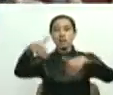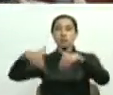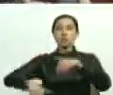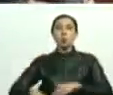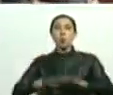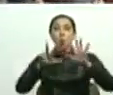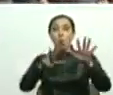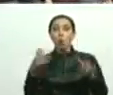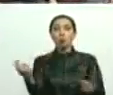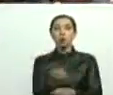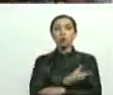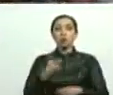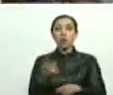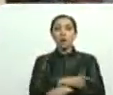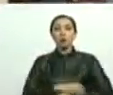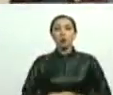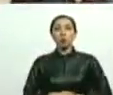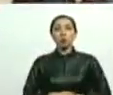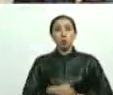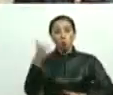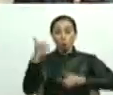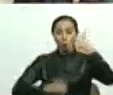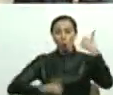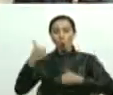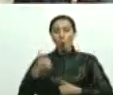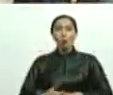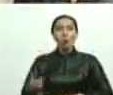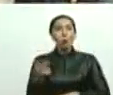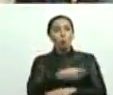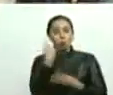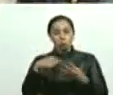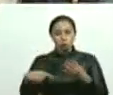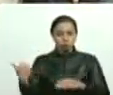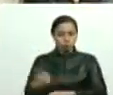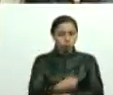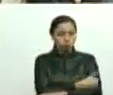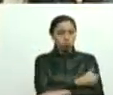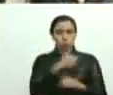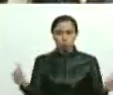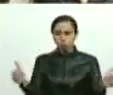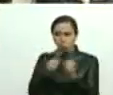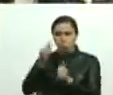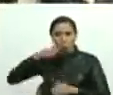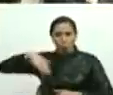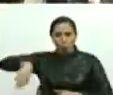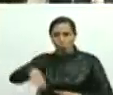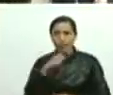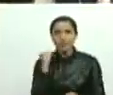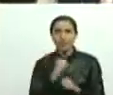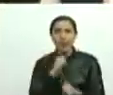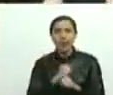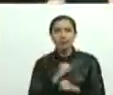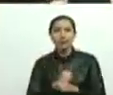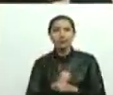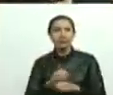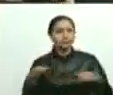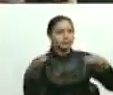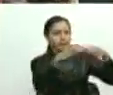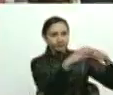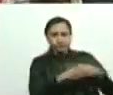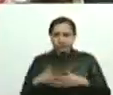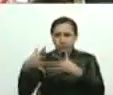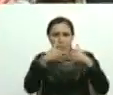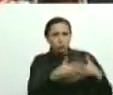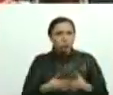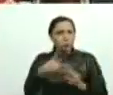al postularse a gobernaciones y alcaldías, ir a gobernar junto al pueblo y no frente a las oligarquías, y no junto